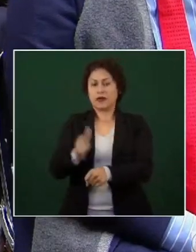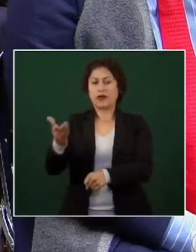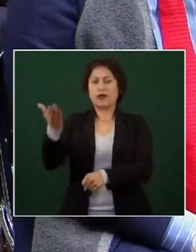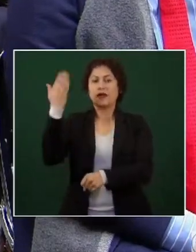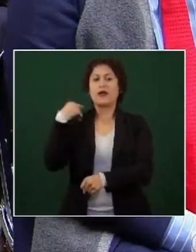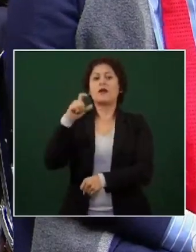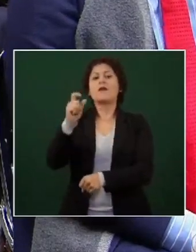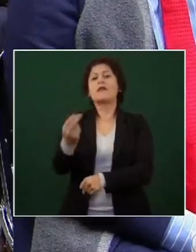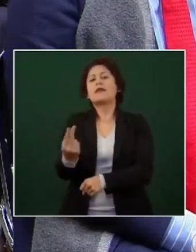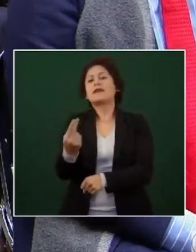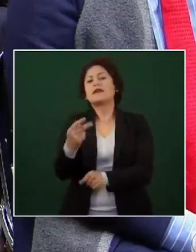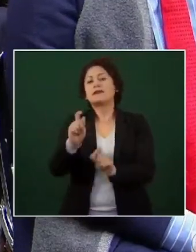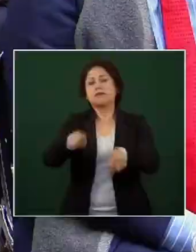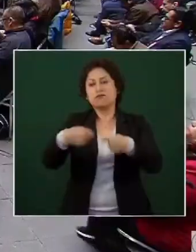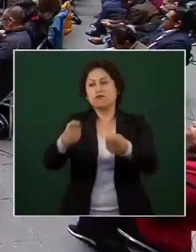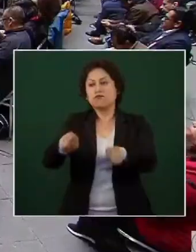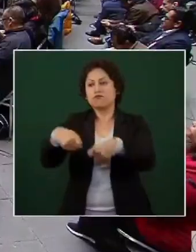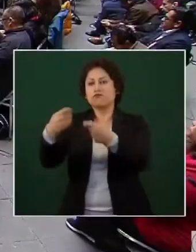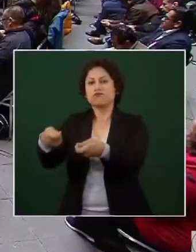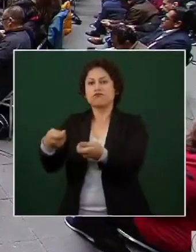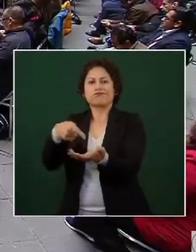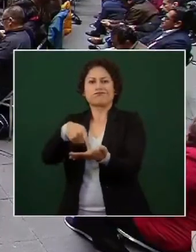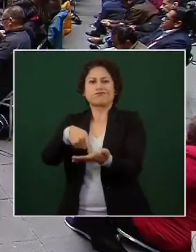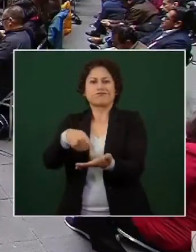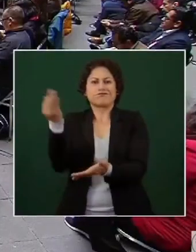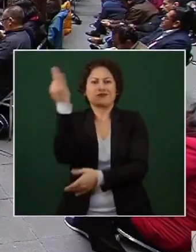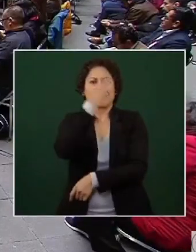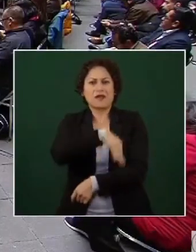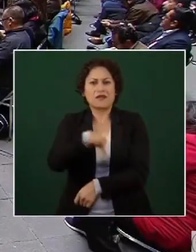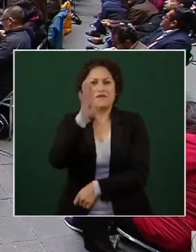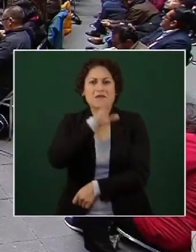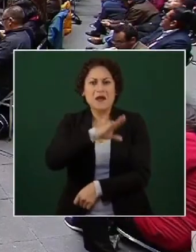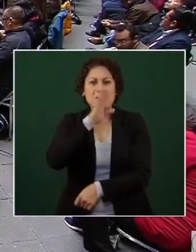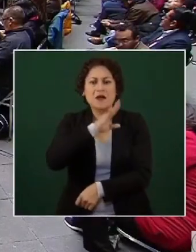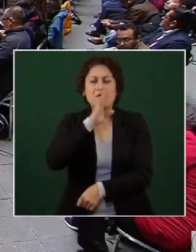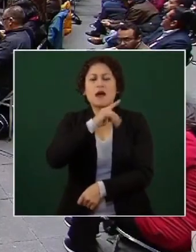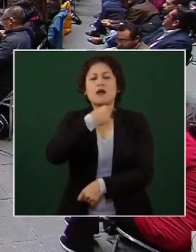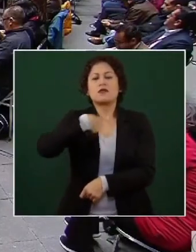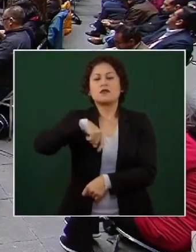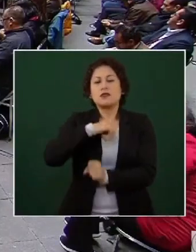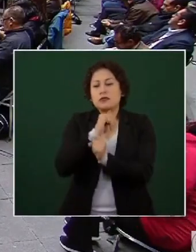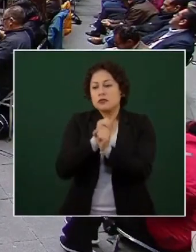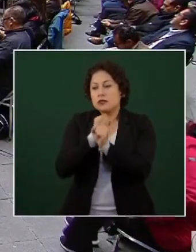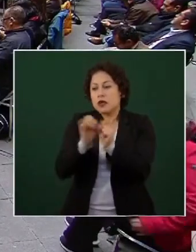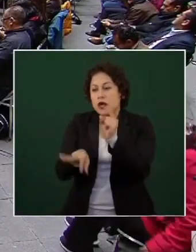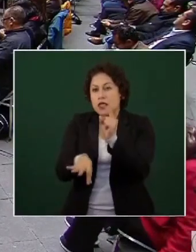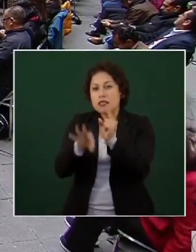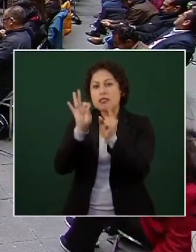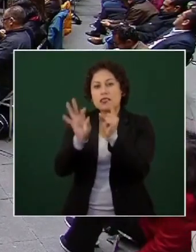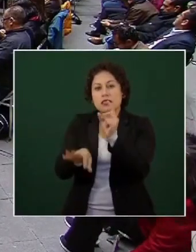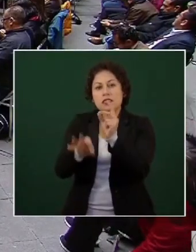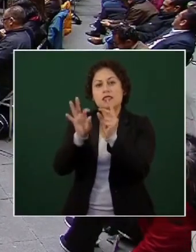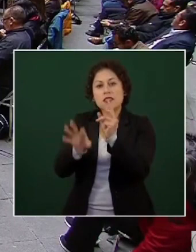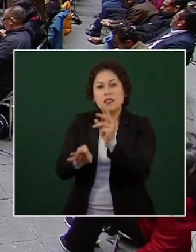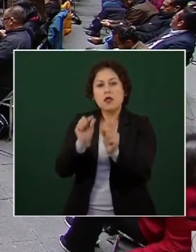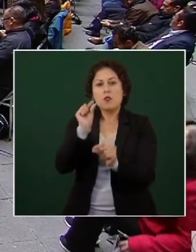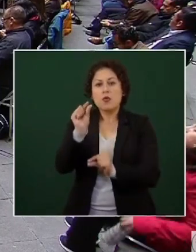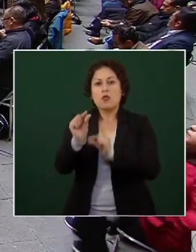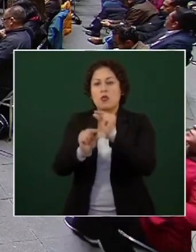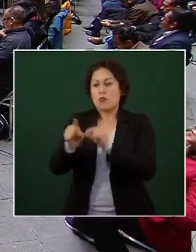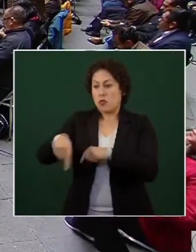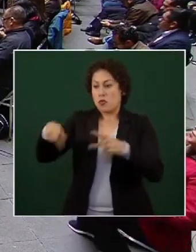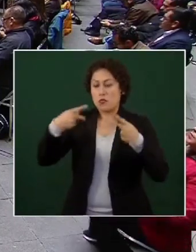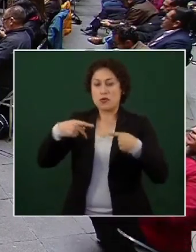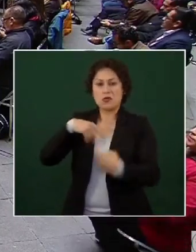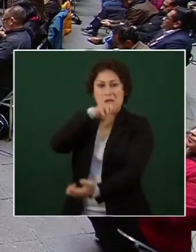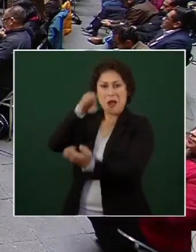en Puerto Vallarta, carentes de factibilidad, y nos estamos encontrando poco a poco, la gente está saliendo créditos